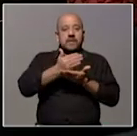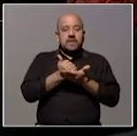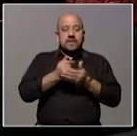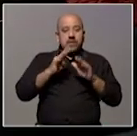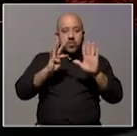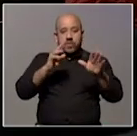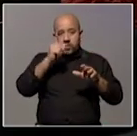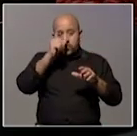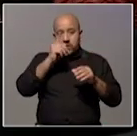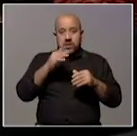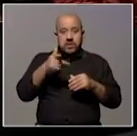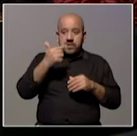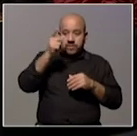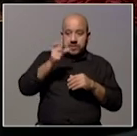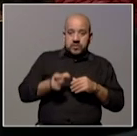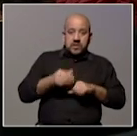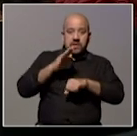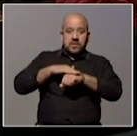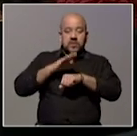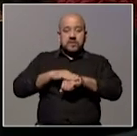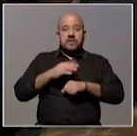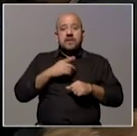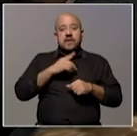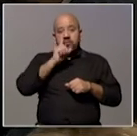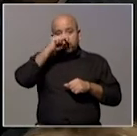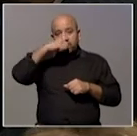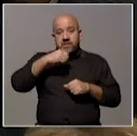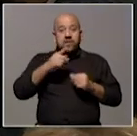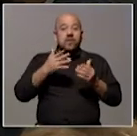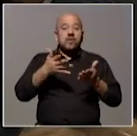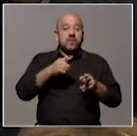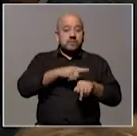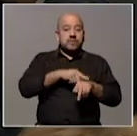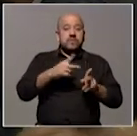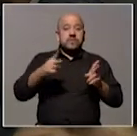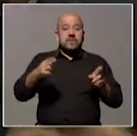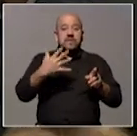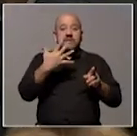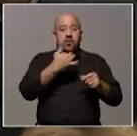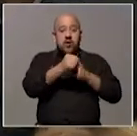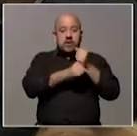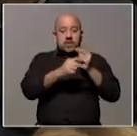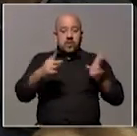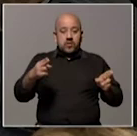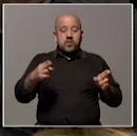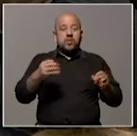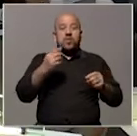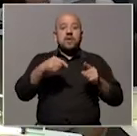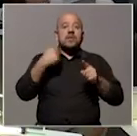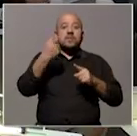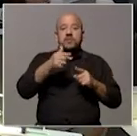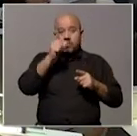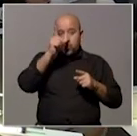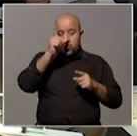será la última persona a cargo de legislativo capitalino durante este periodo ya que en julio del año que viene se renovarán tanto el